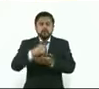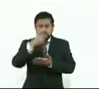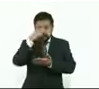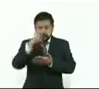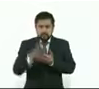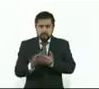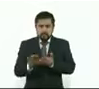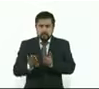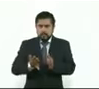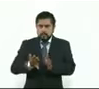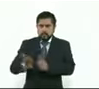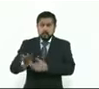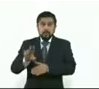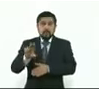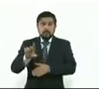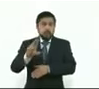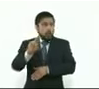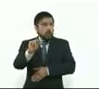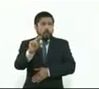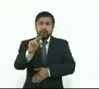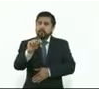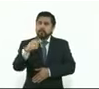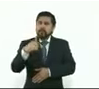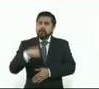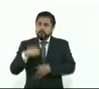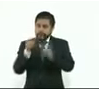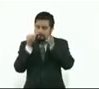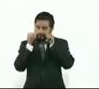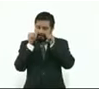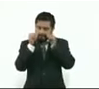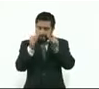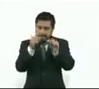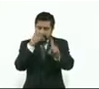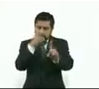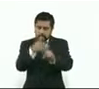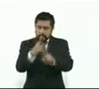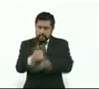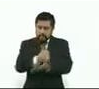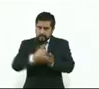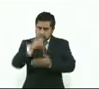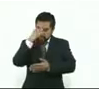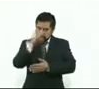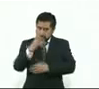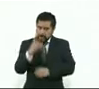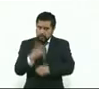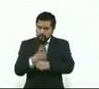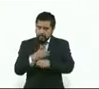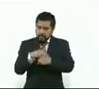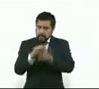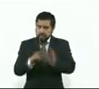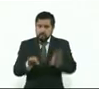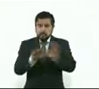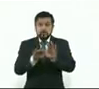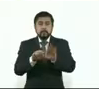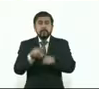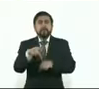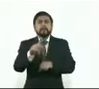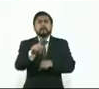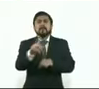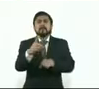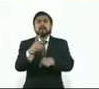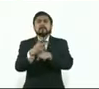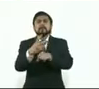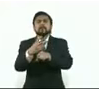No nos distraemos de la ciudad. Aquí estamos dedicados a la Ciudad de México. ¿Qué opinión tiene que encabeza frente a Monreal y Ebrard?